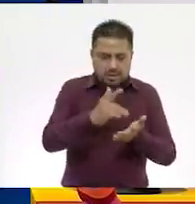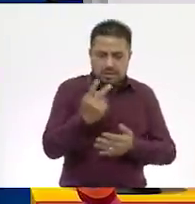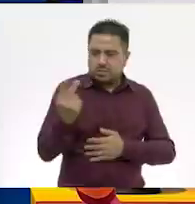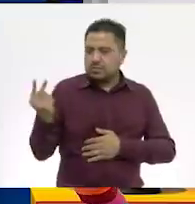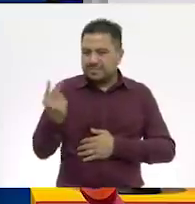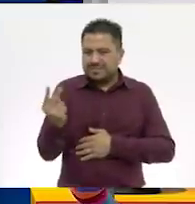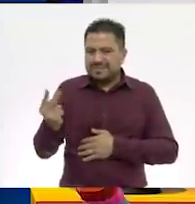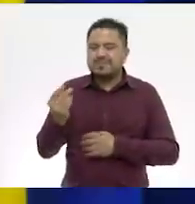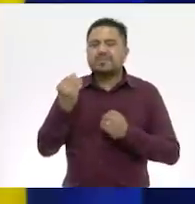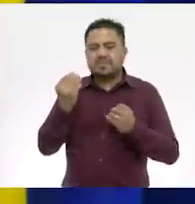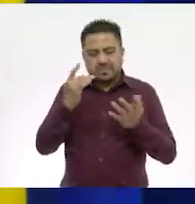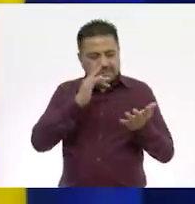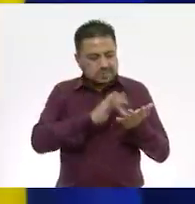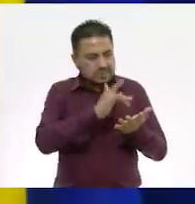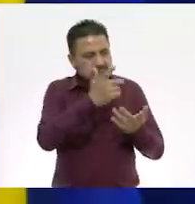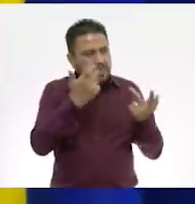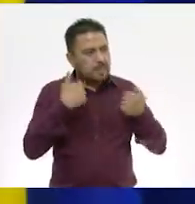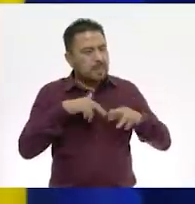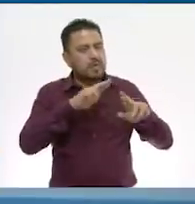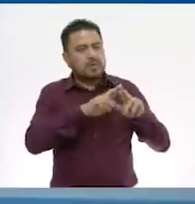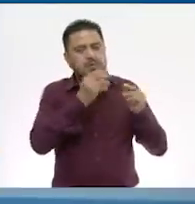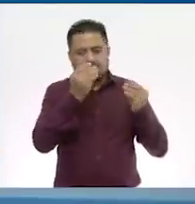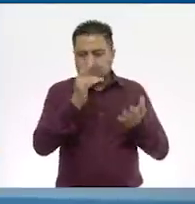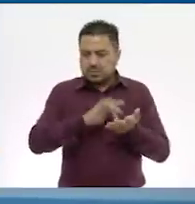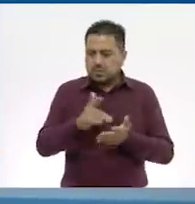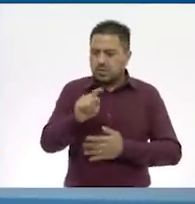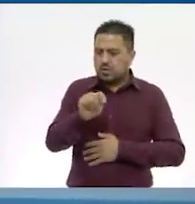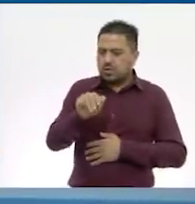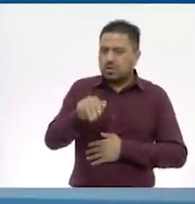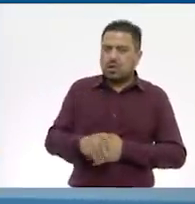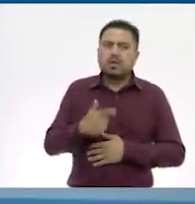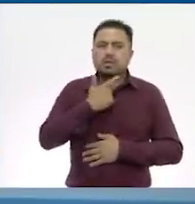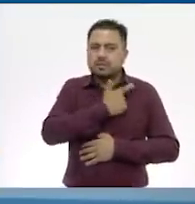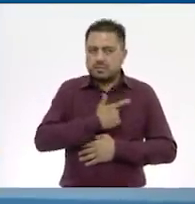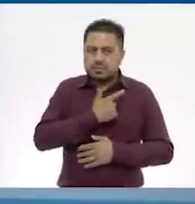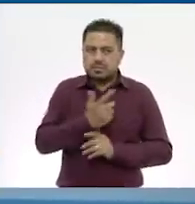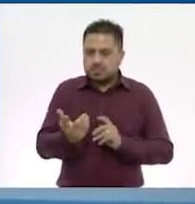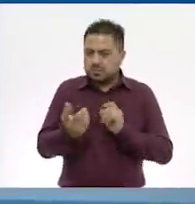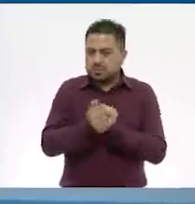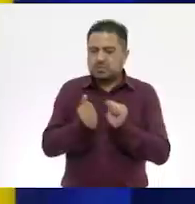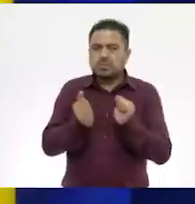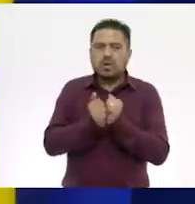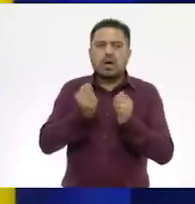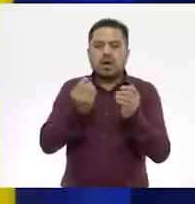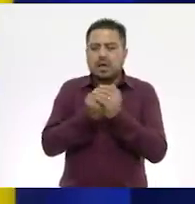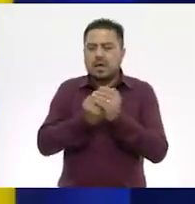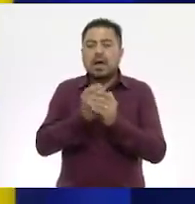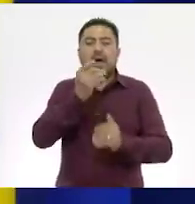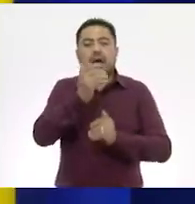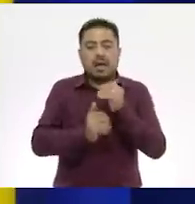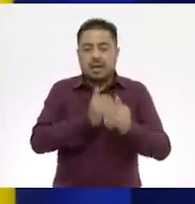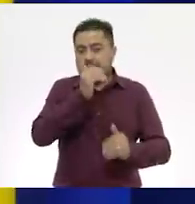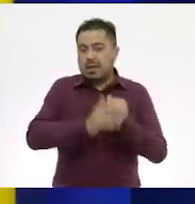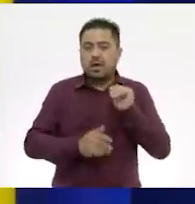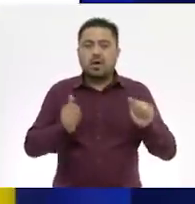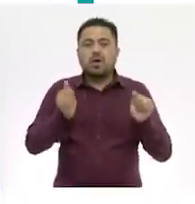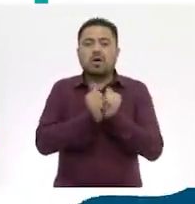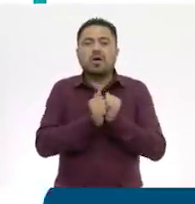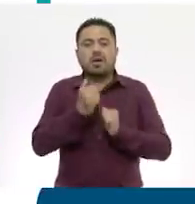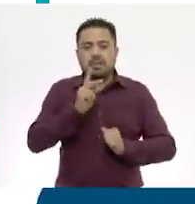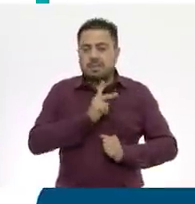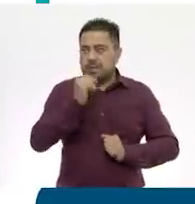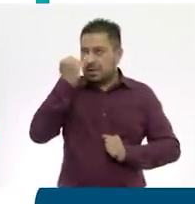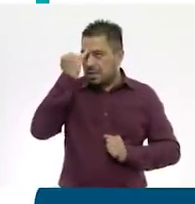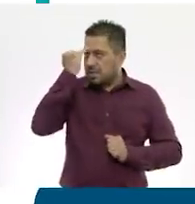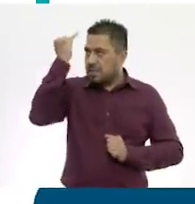gracias. Muchísimas gracias, profesor. Muchísimas gracias, Ton. Fue un placer estar con ustedes en esta clase. Hemos terminado con mis